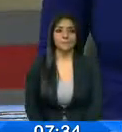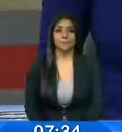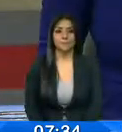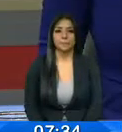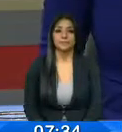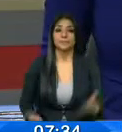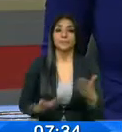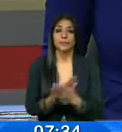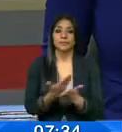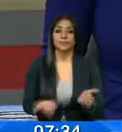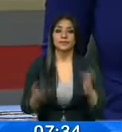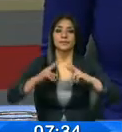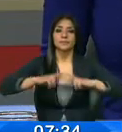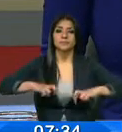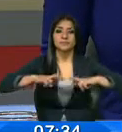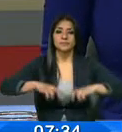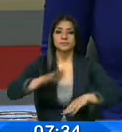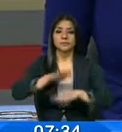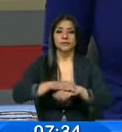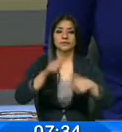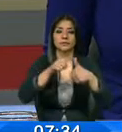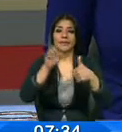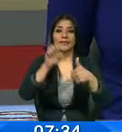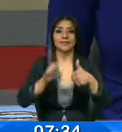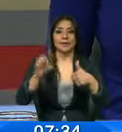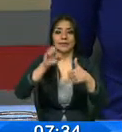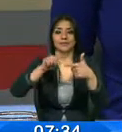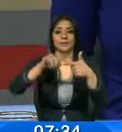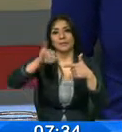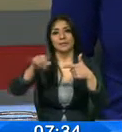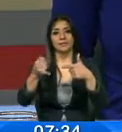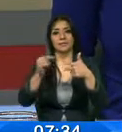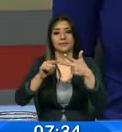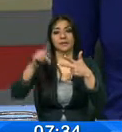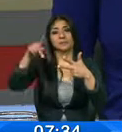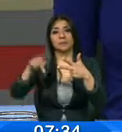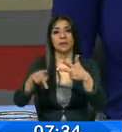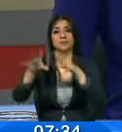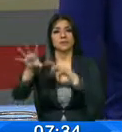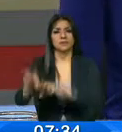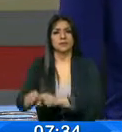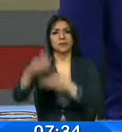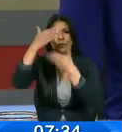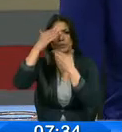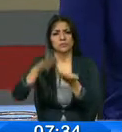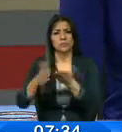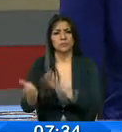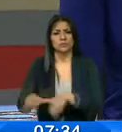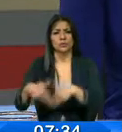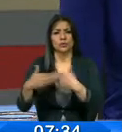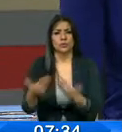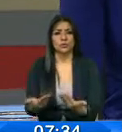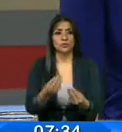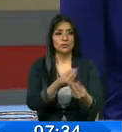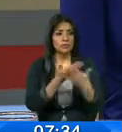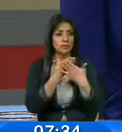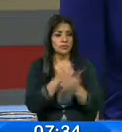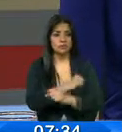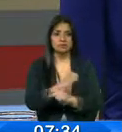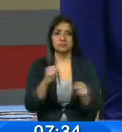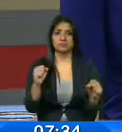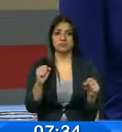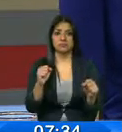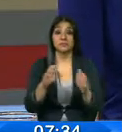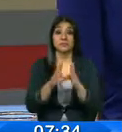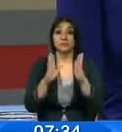una nueva investigación sobre el secuestro de Efraín Segarra, Javier Ortega y Paul Rivas revela datos inéditos sobre este caso que conmocionó a